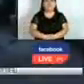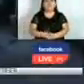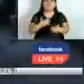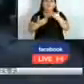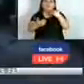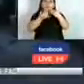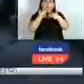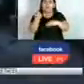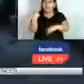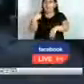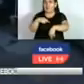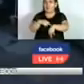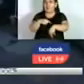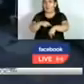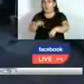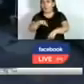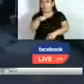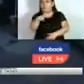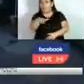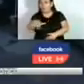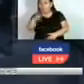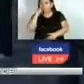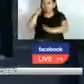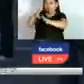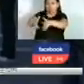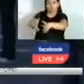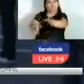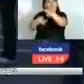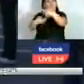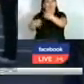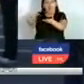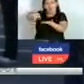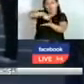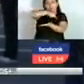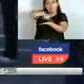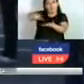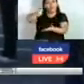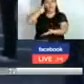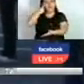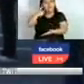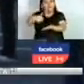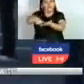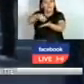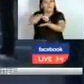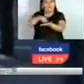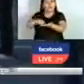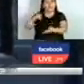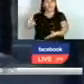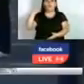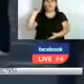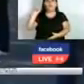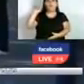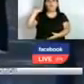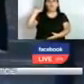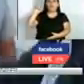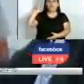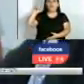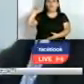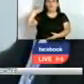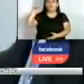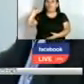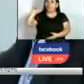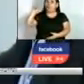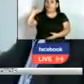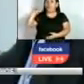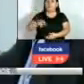las últimas horas fue reportado otro hallazgo de papeletas electorales, esta vez en el municipio de Cuyultitán del mismo departamento.